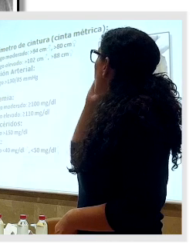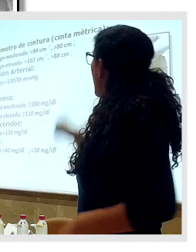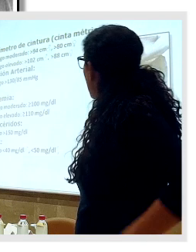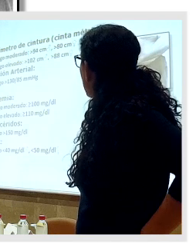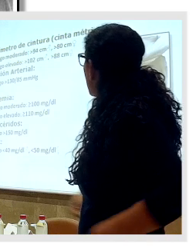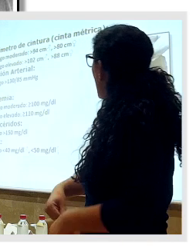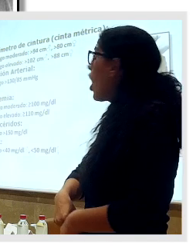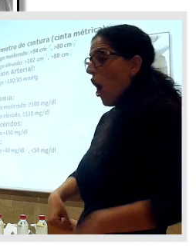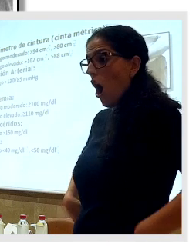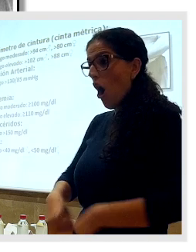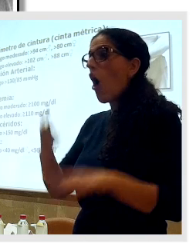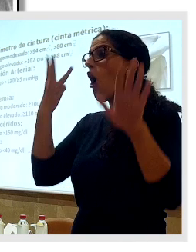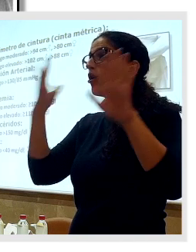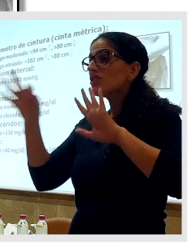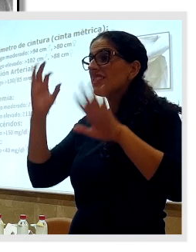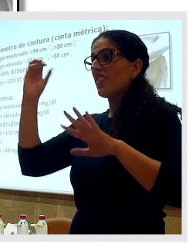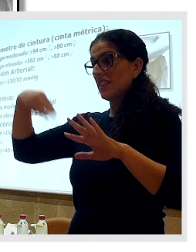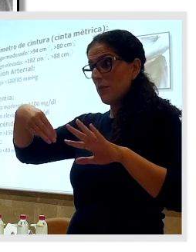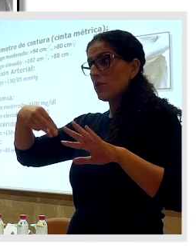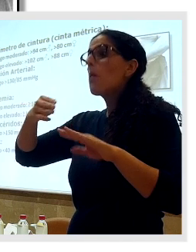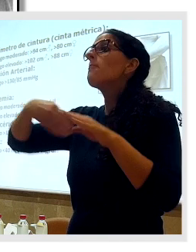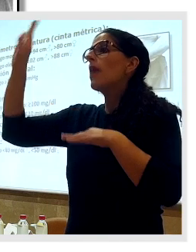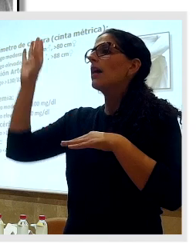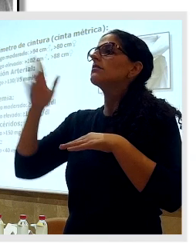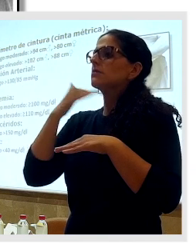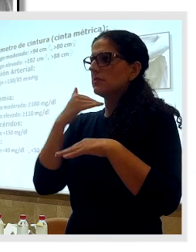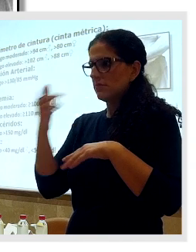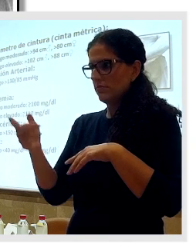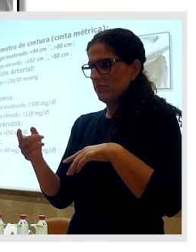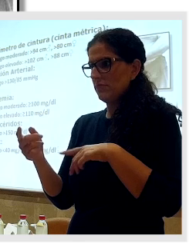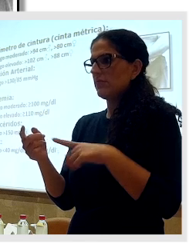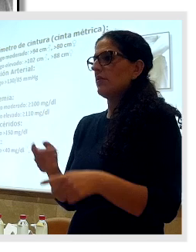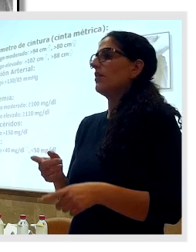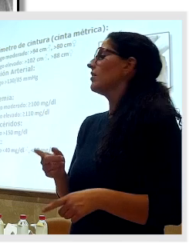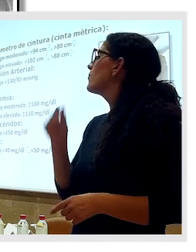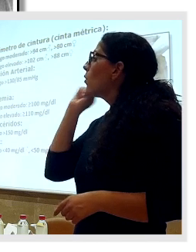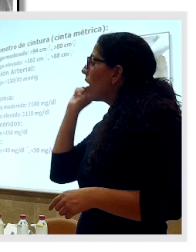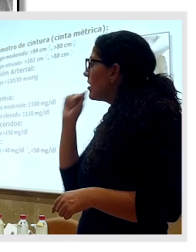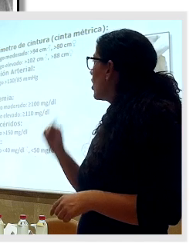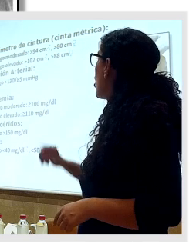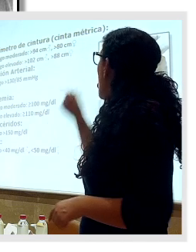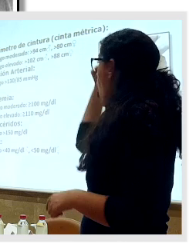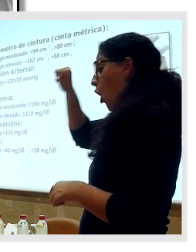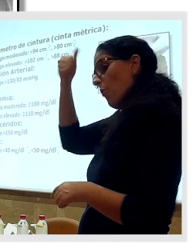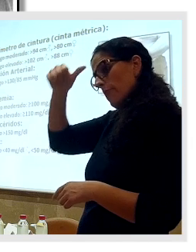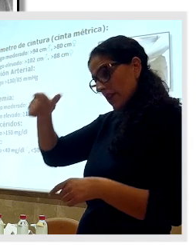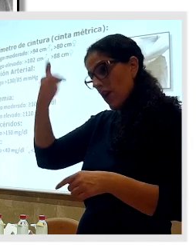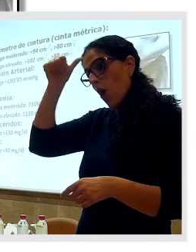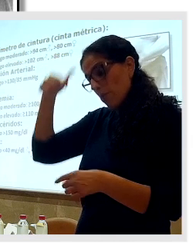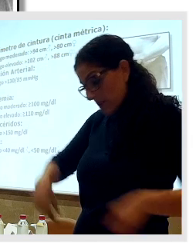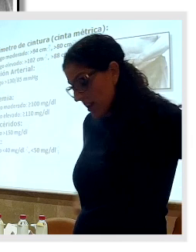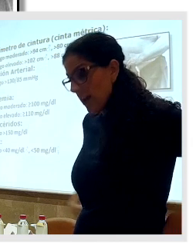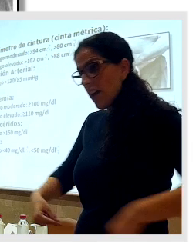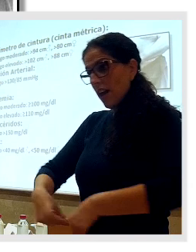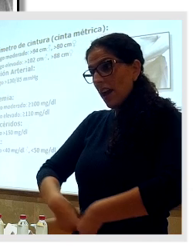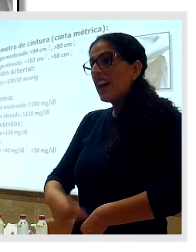abdominal de 80 a 88. Evidentemente, todas vosotras estáis en la línea perfecta. Y en los varones se considera ya